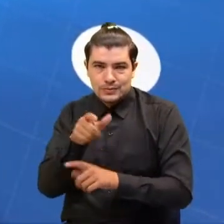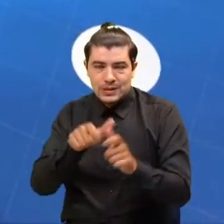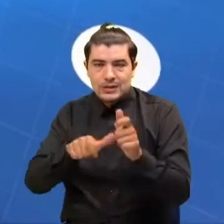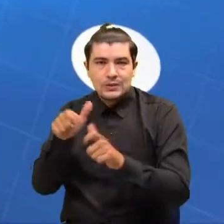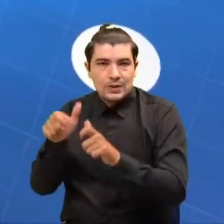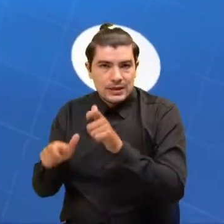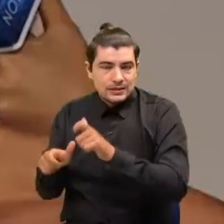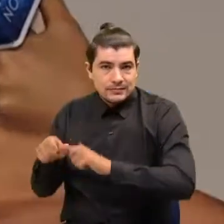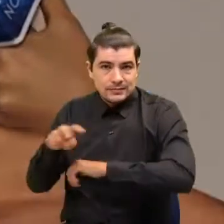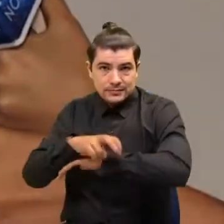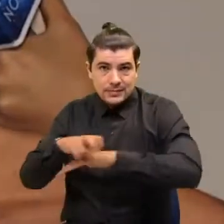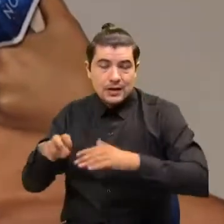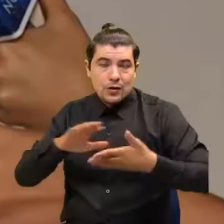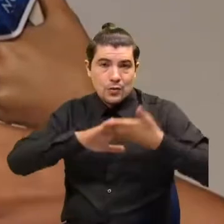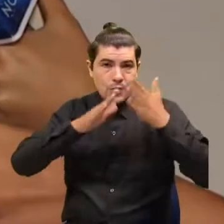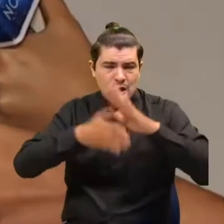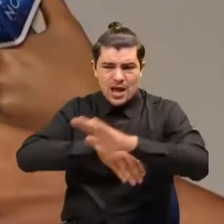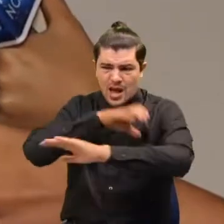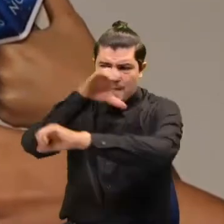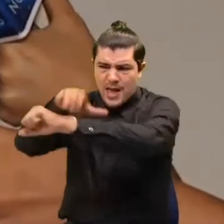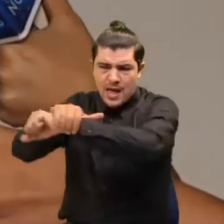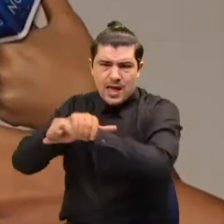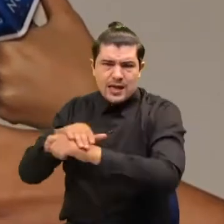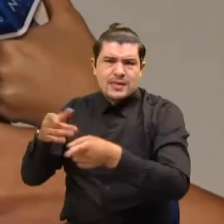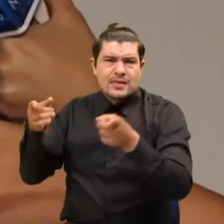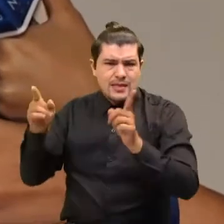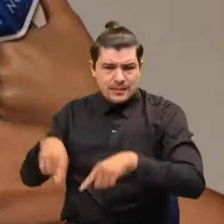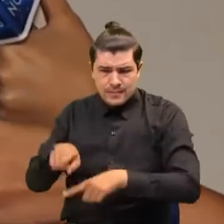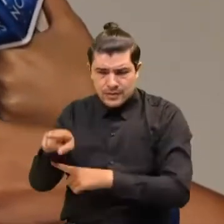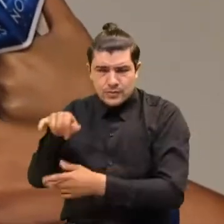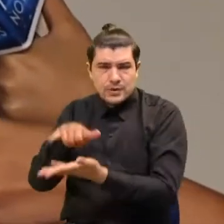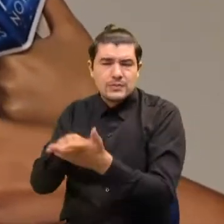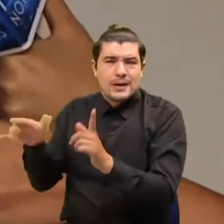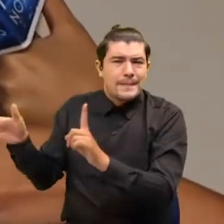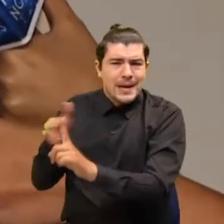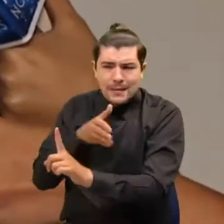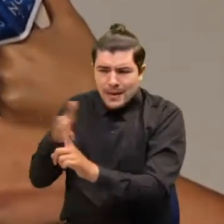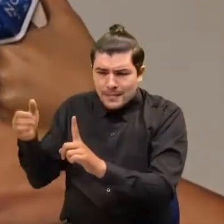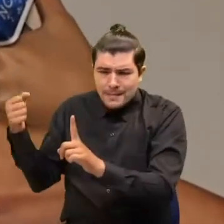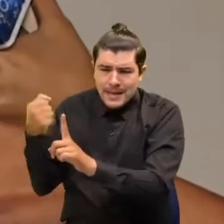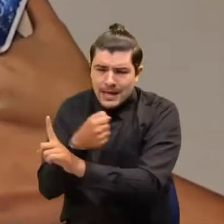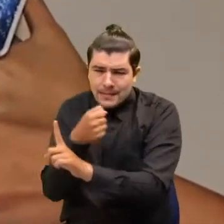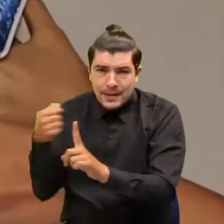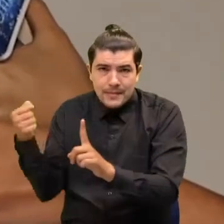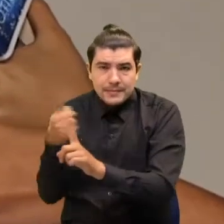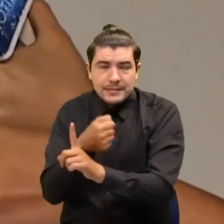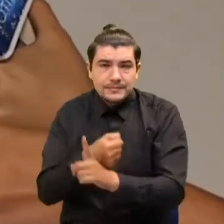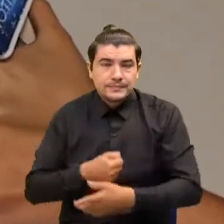a un ciudadano. La comunidad los tiene,